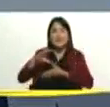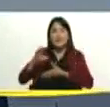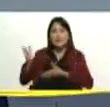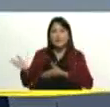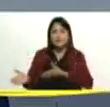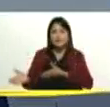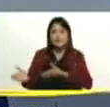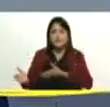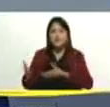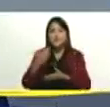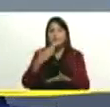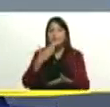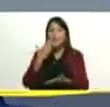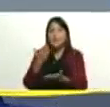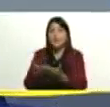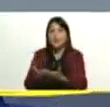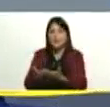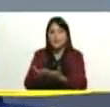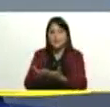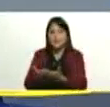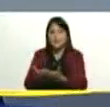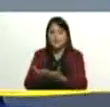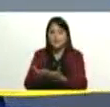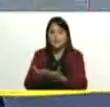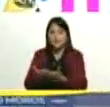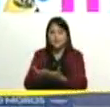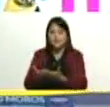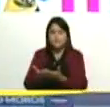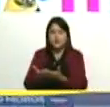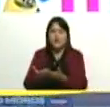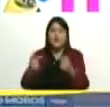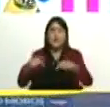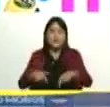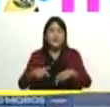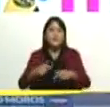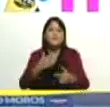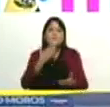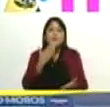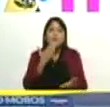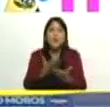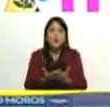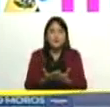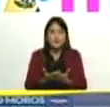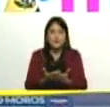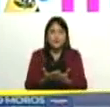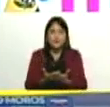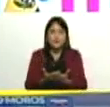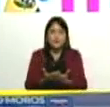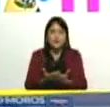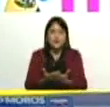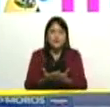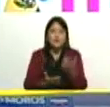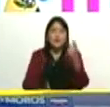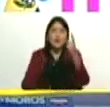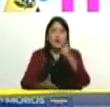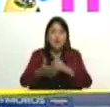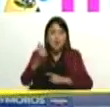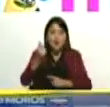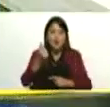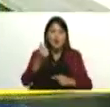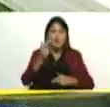a proponer que de este encuentro salga la propuesta, la arquitectura